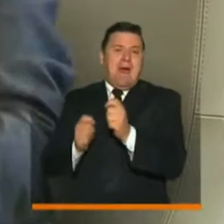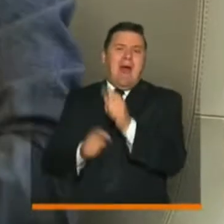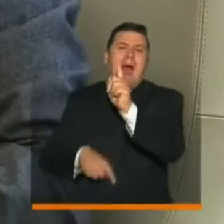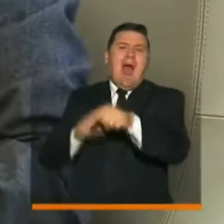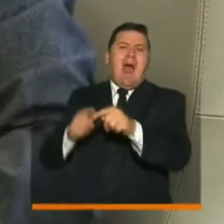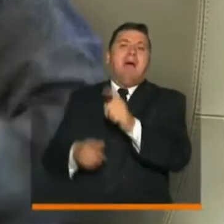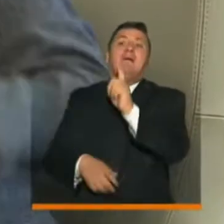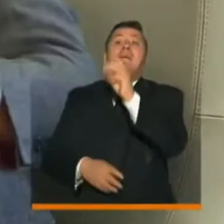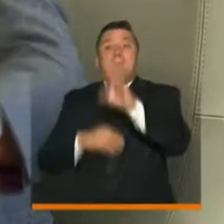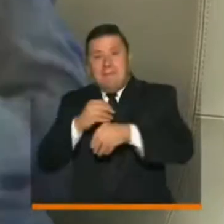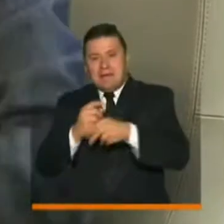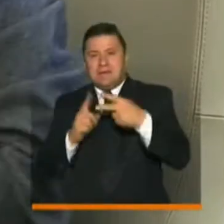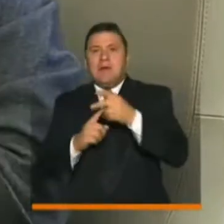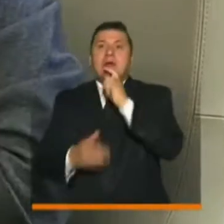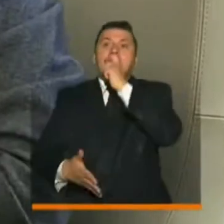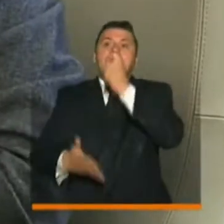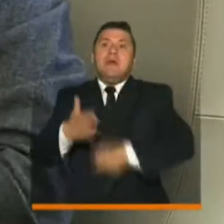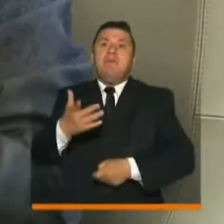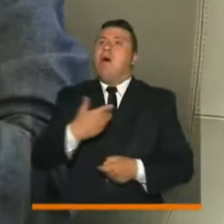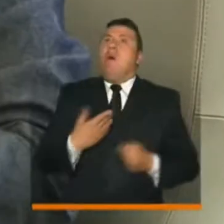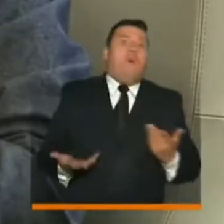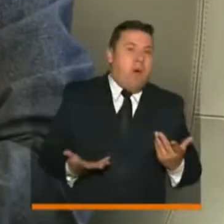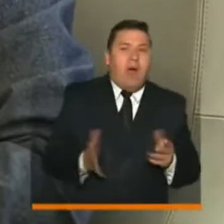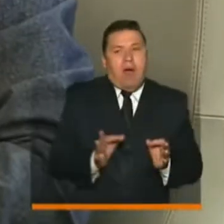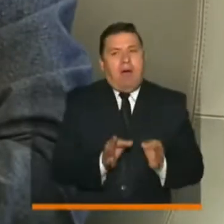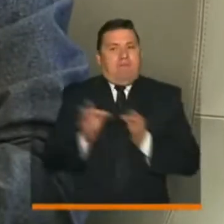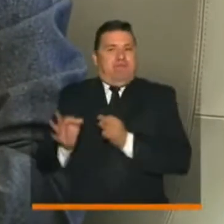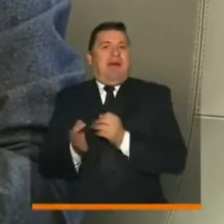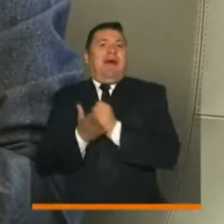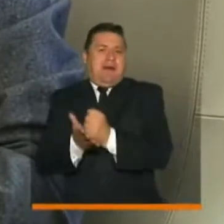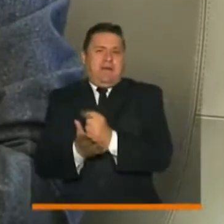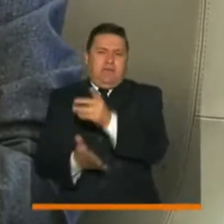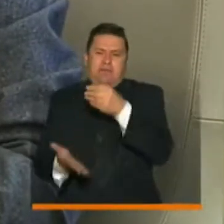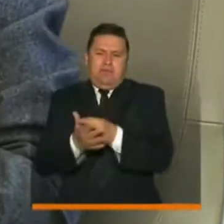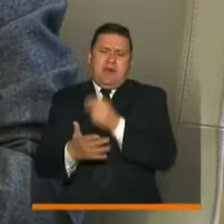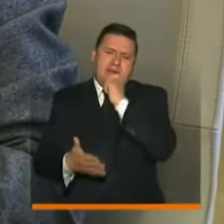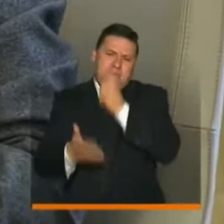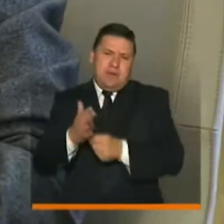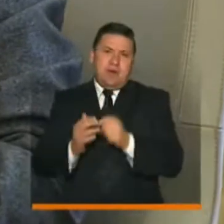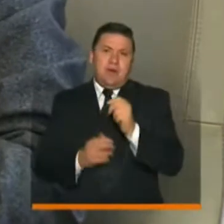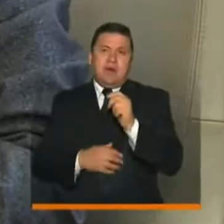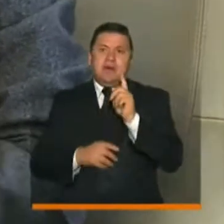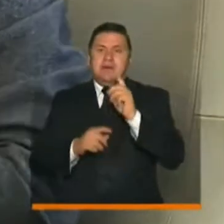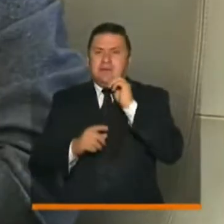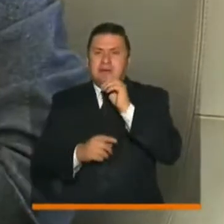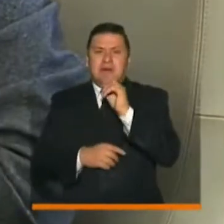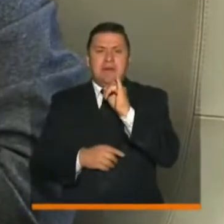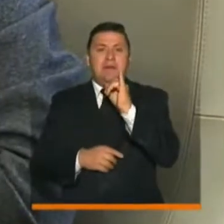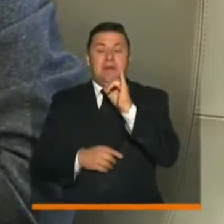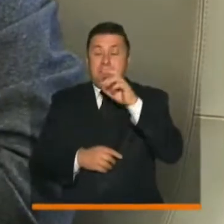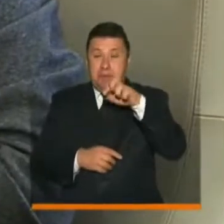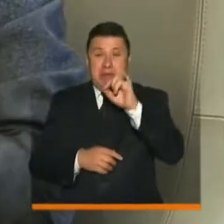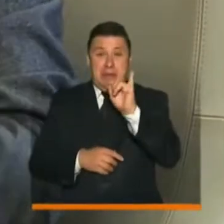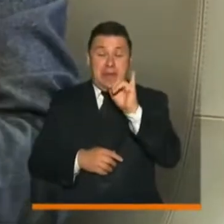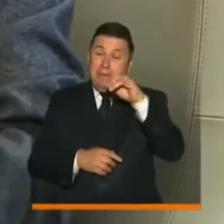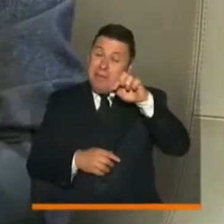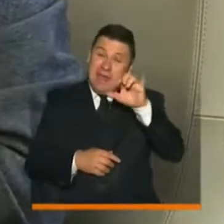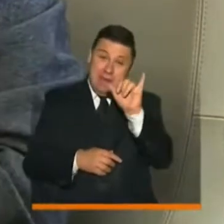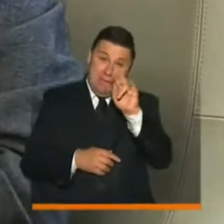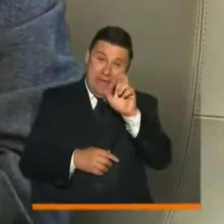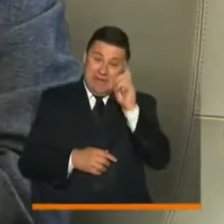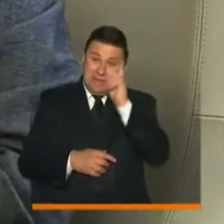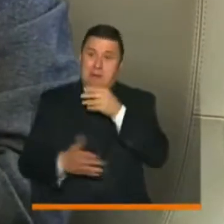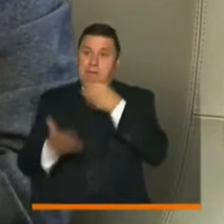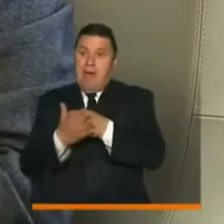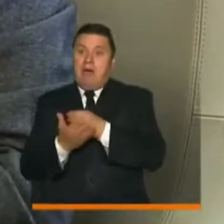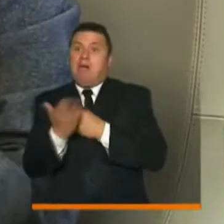ciertos impuestos o aplazárselos en el tiempo, diciéndoles no paguen, por ejemplo, la segunda cuota a todas las MIPYMES de la renta que se causó el año